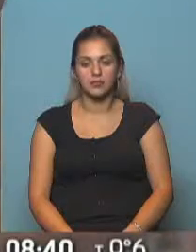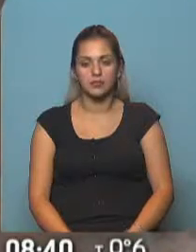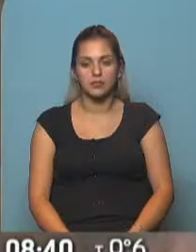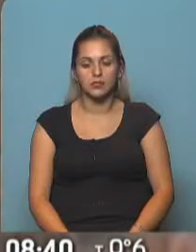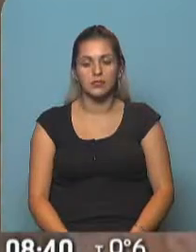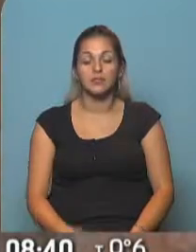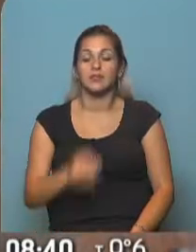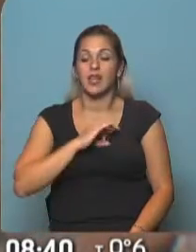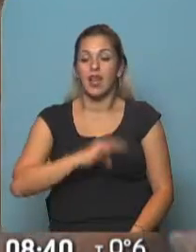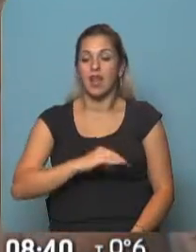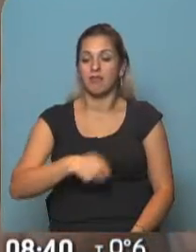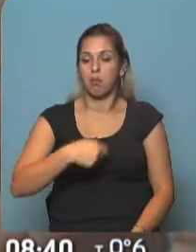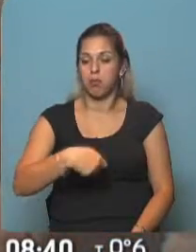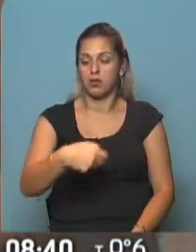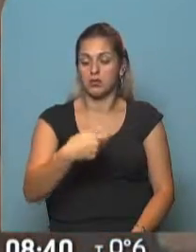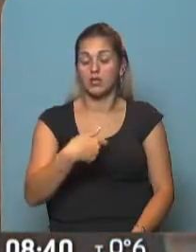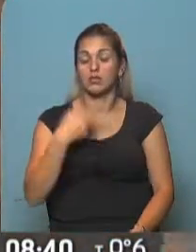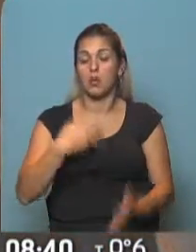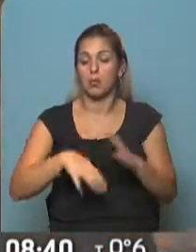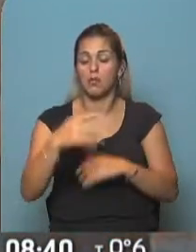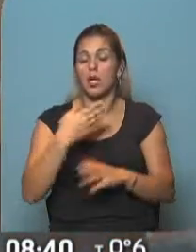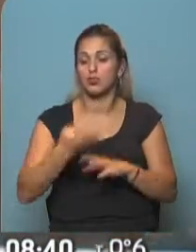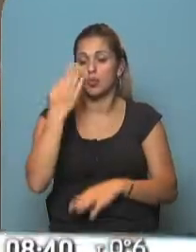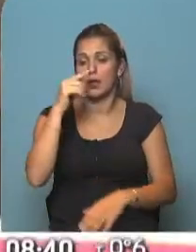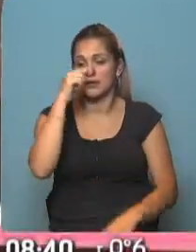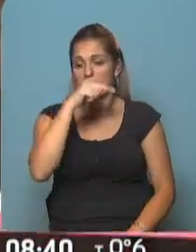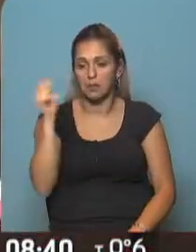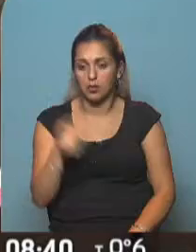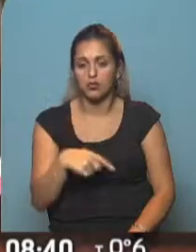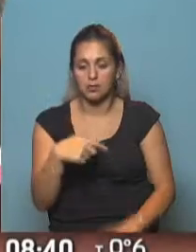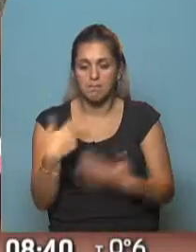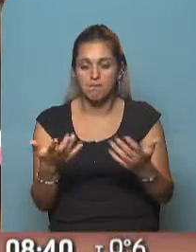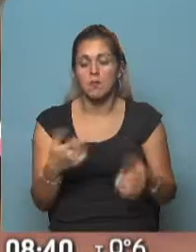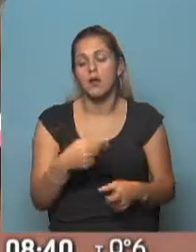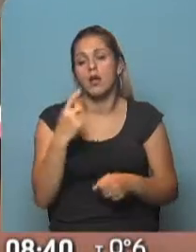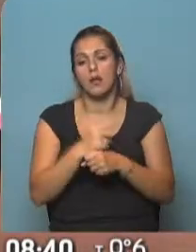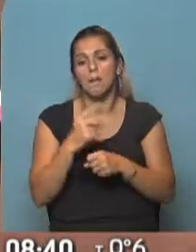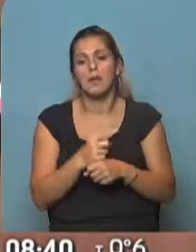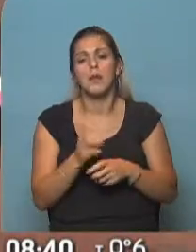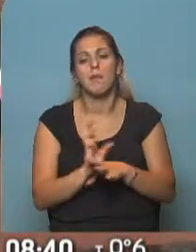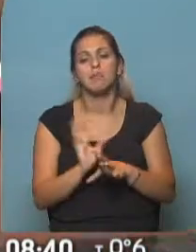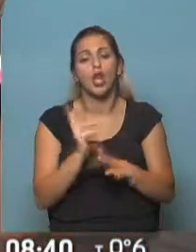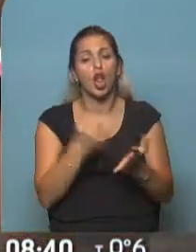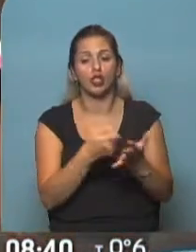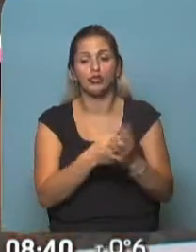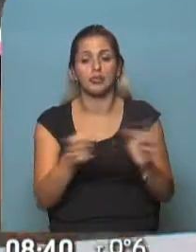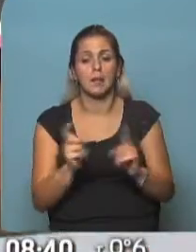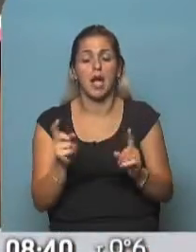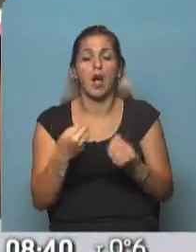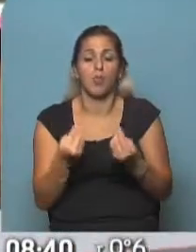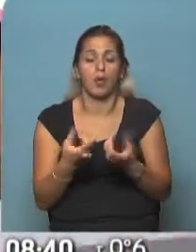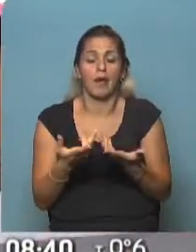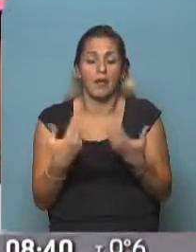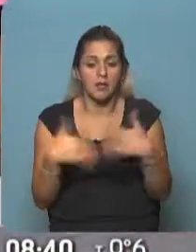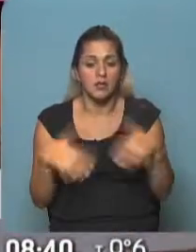Las expensas aseguran que la próxima suba será del 7%. Y claro, es una de las primeras cosas que se dejan de abonar cuando el bolsillo